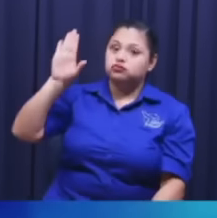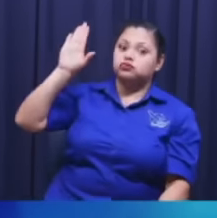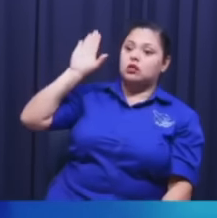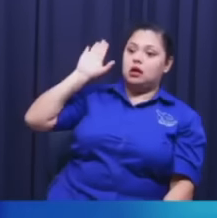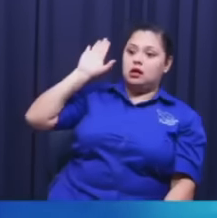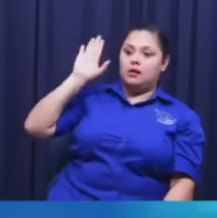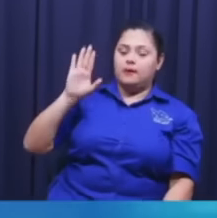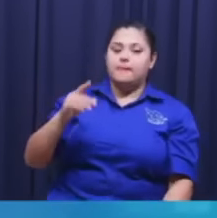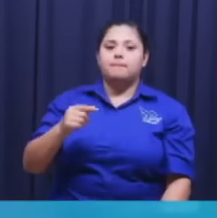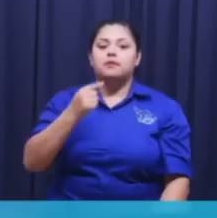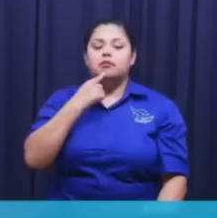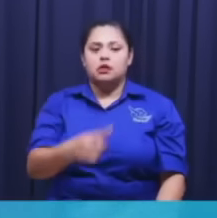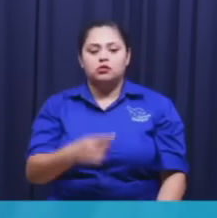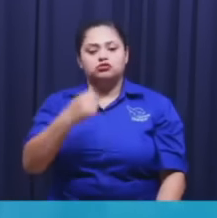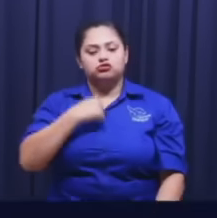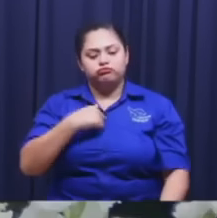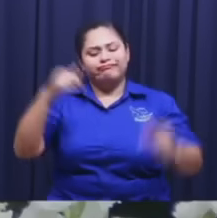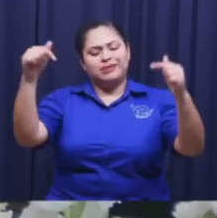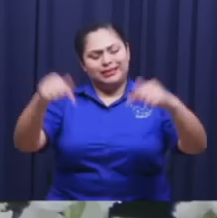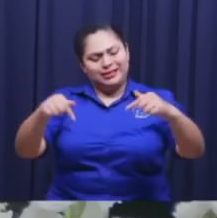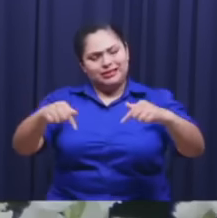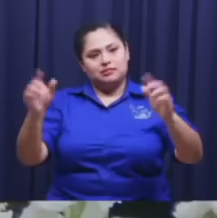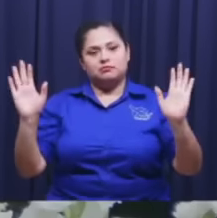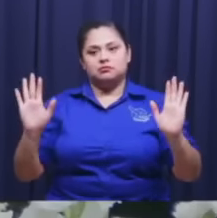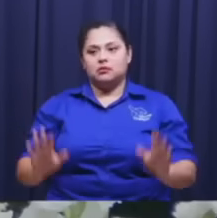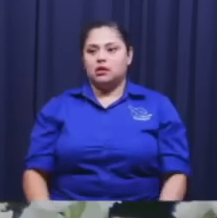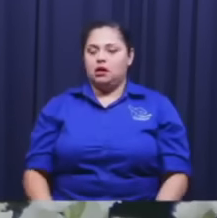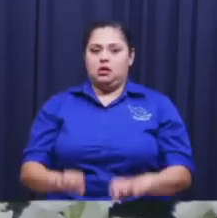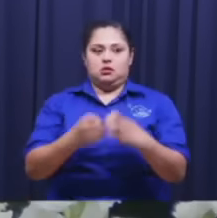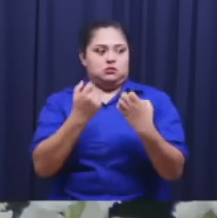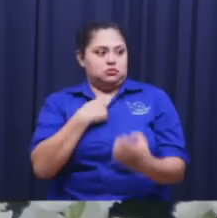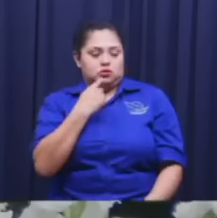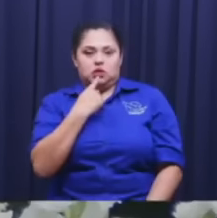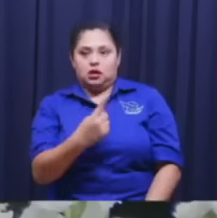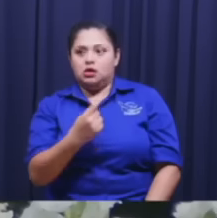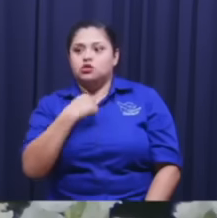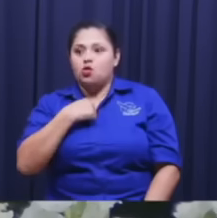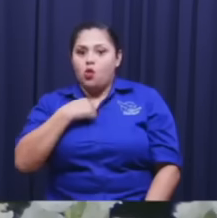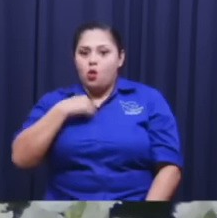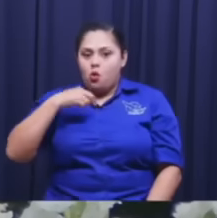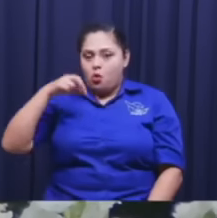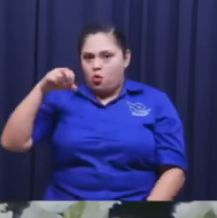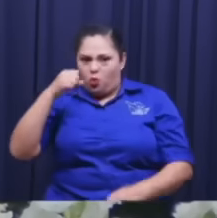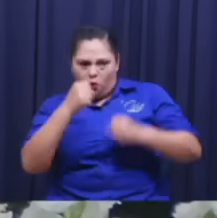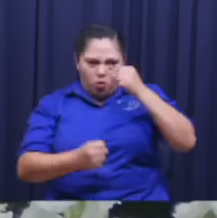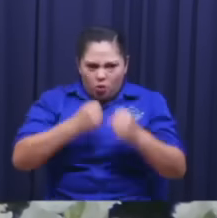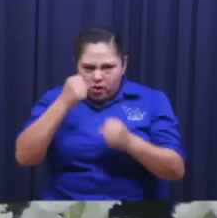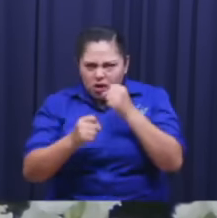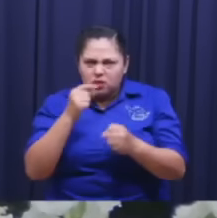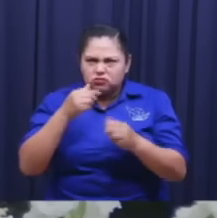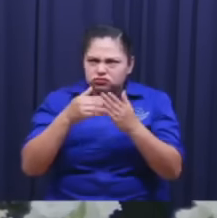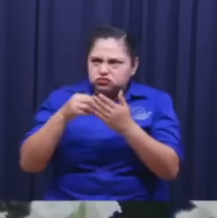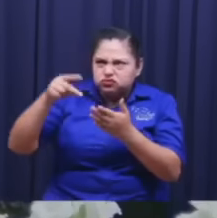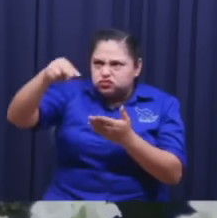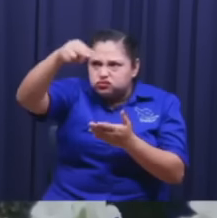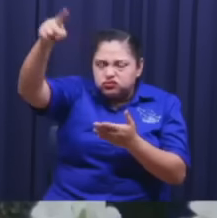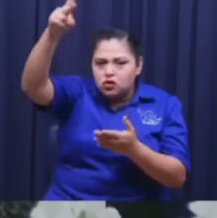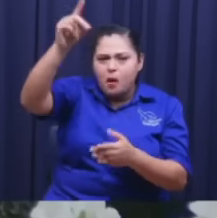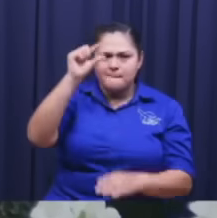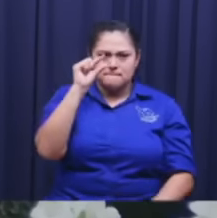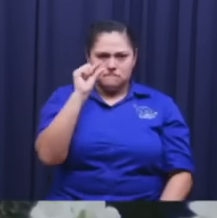detuvo. Aquí me quedo. Entonces yo dije, voy a correr un poquitito, y porque ya